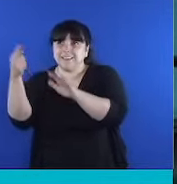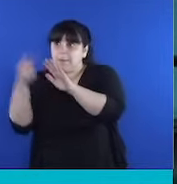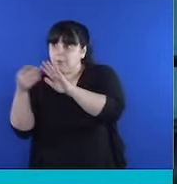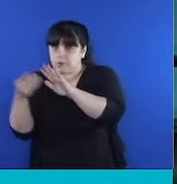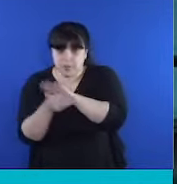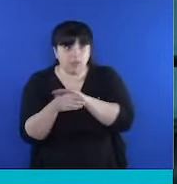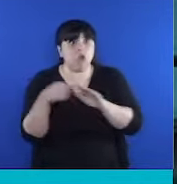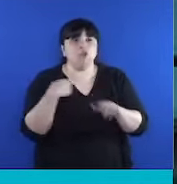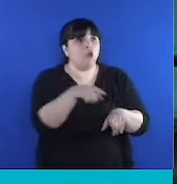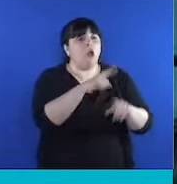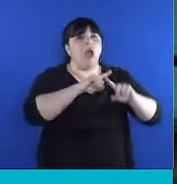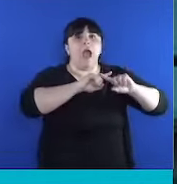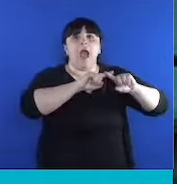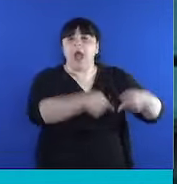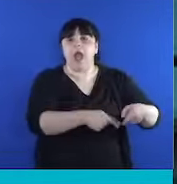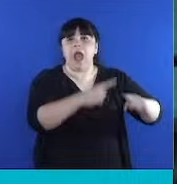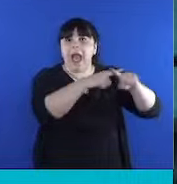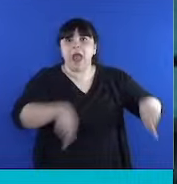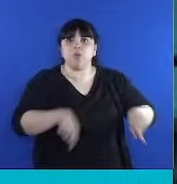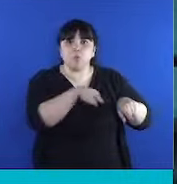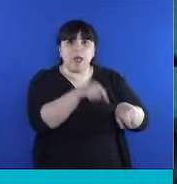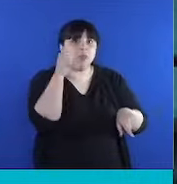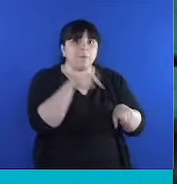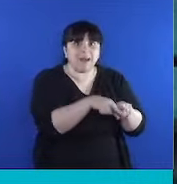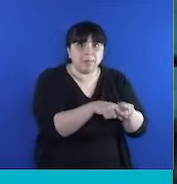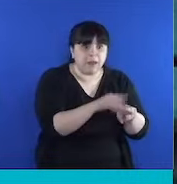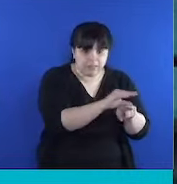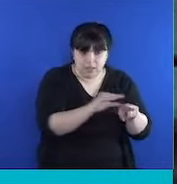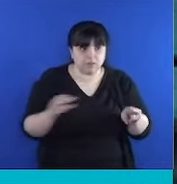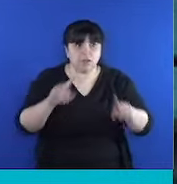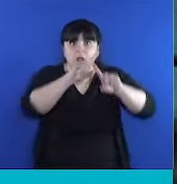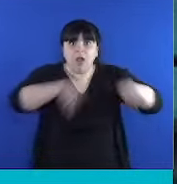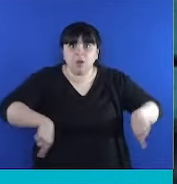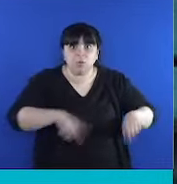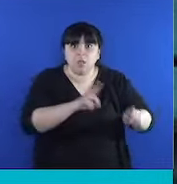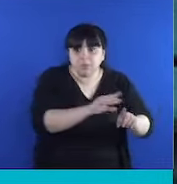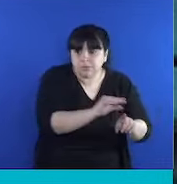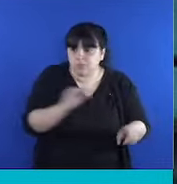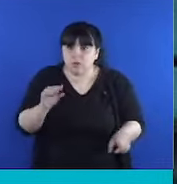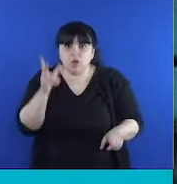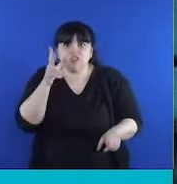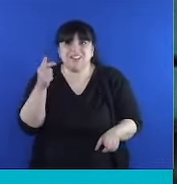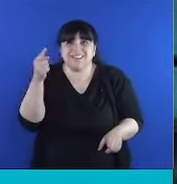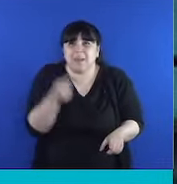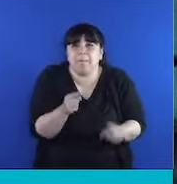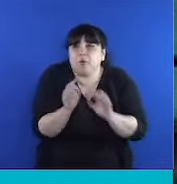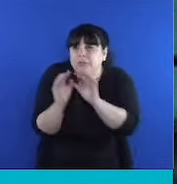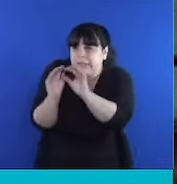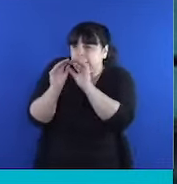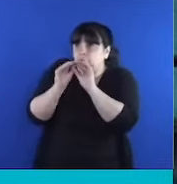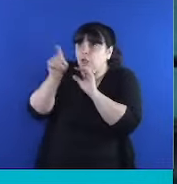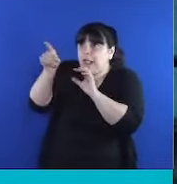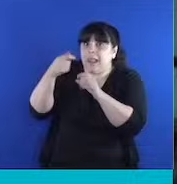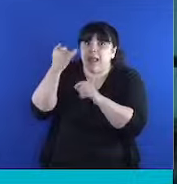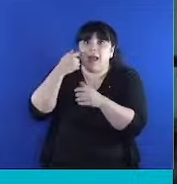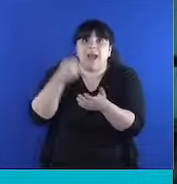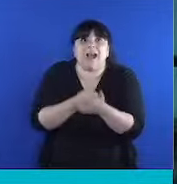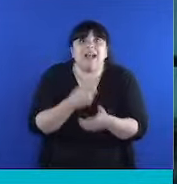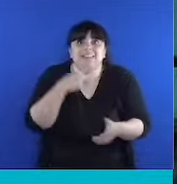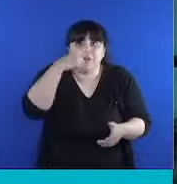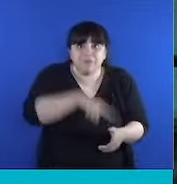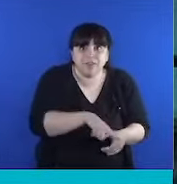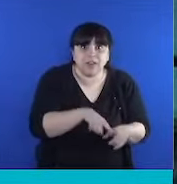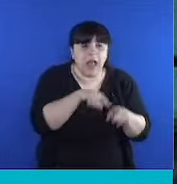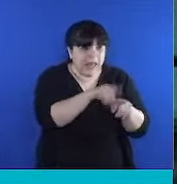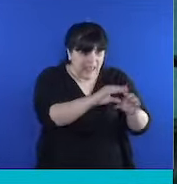finales, coartando e impidiendo las finales de los Evita. Con el 86% de lo que cuestan las finales, el presidente